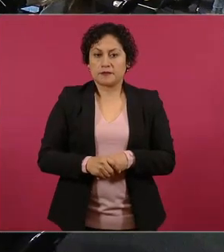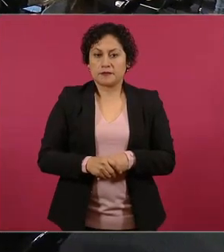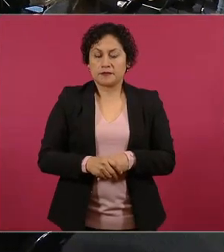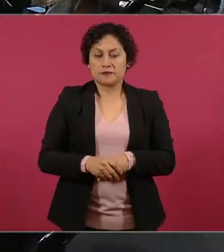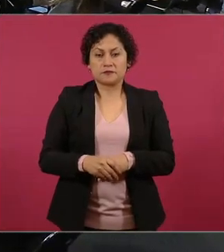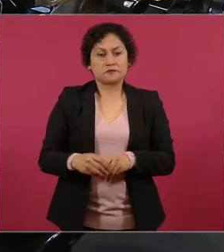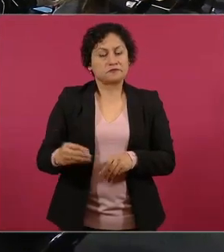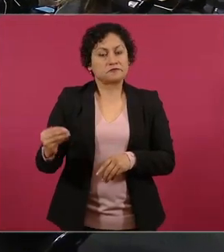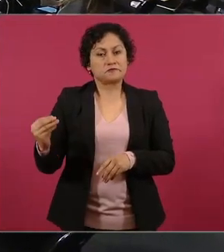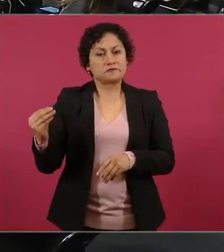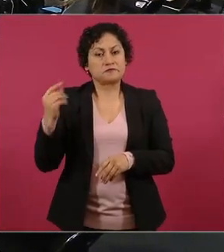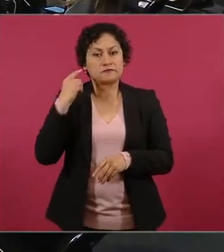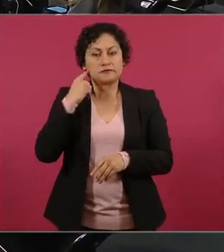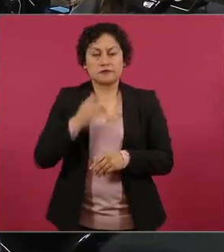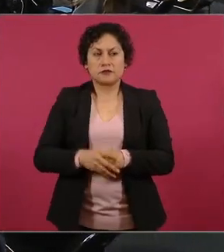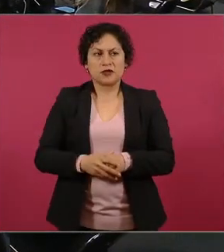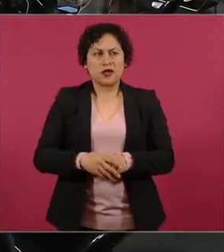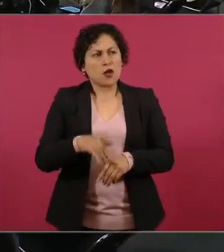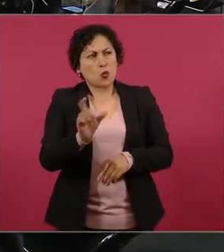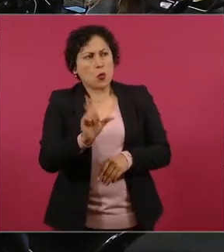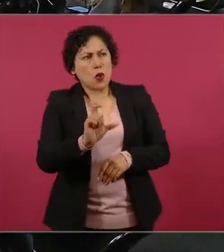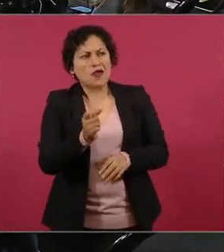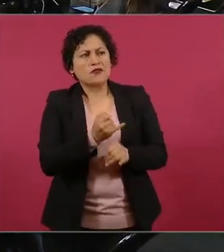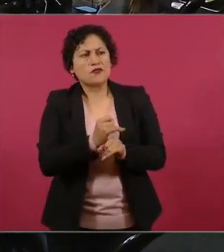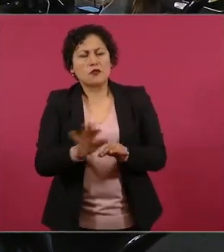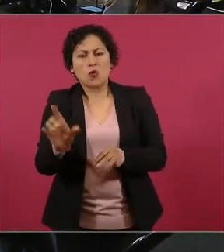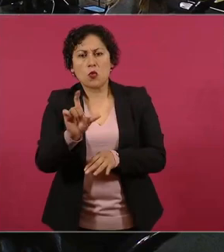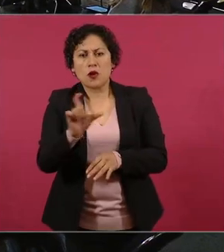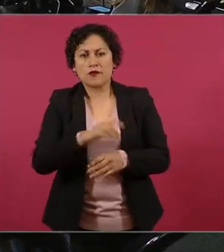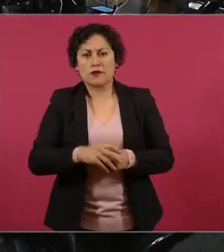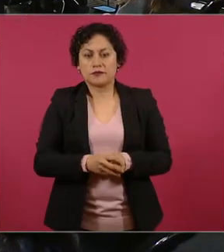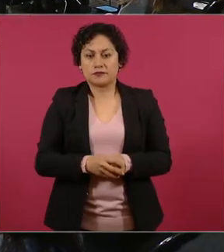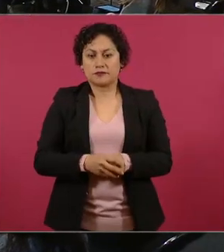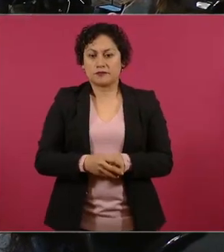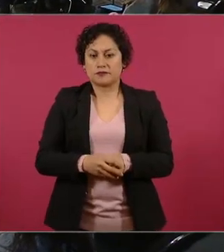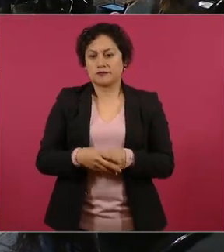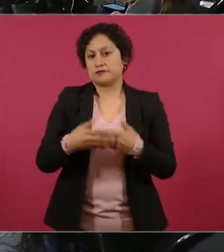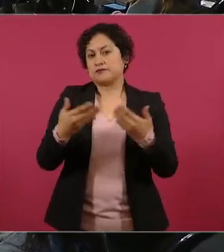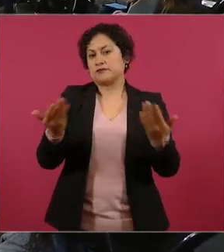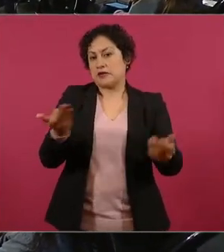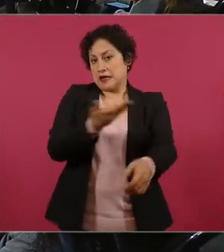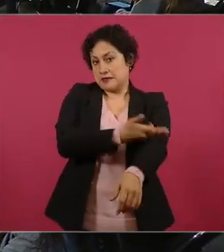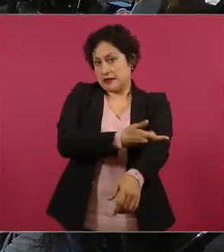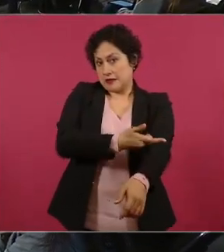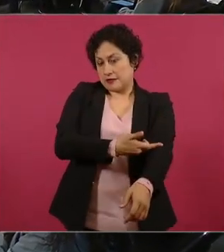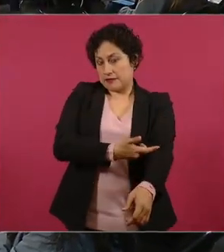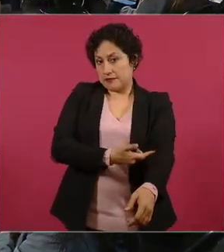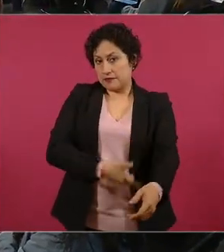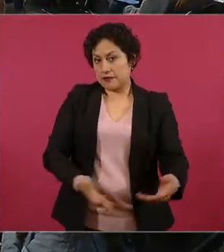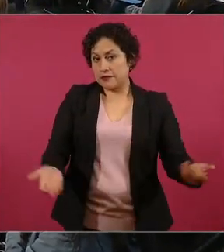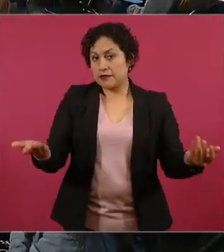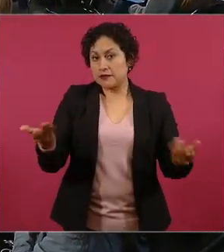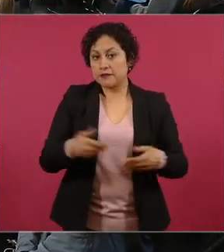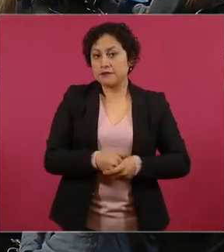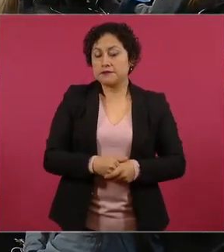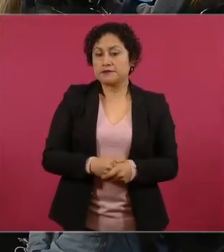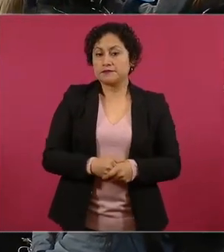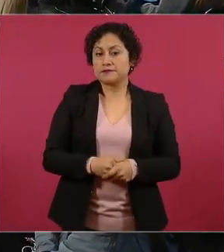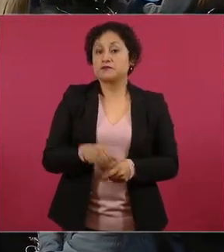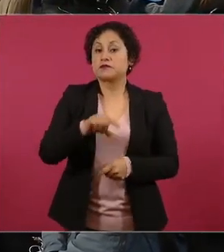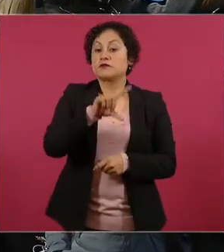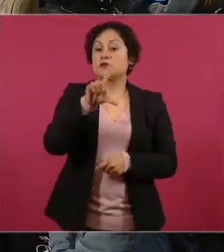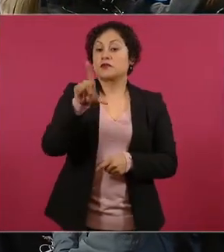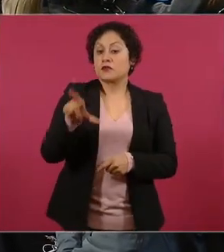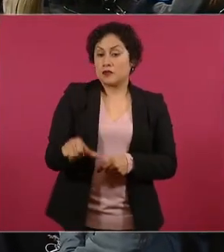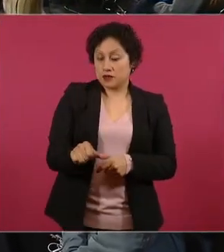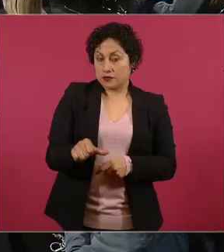Investigar. ¿Pero cuándo se va a informar? Al mediodía de hoy. Bueno, entonces en la tarde, ya después que vengan y